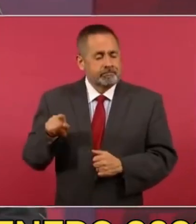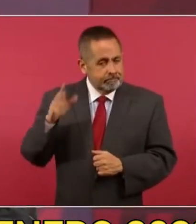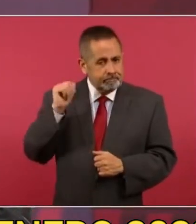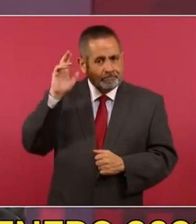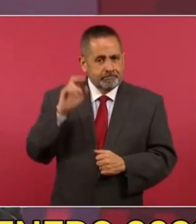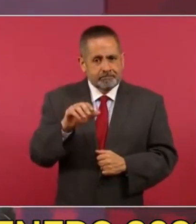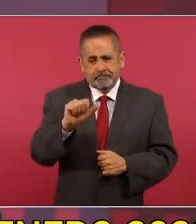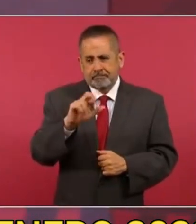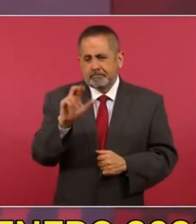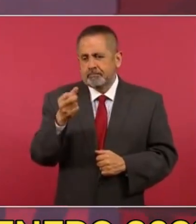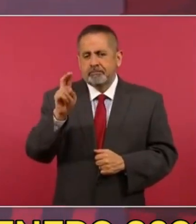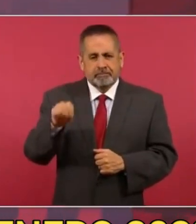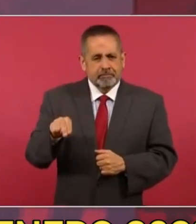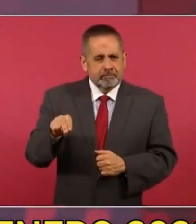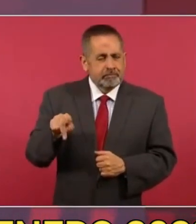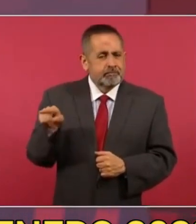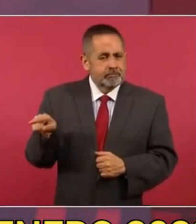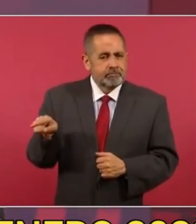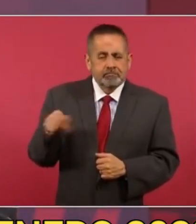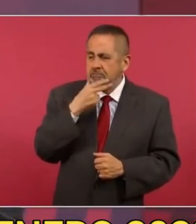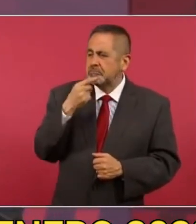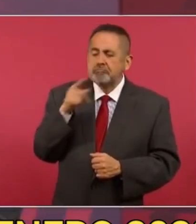era Aarón Astache